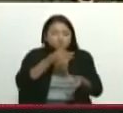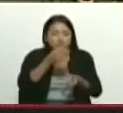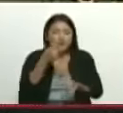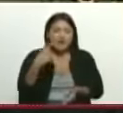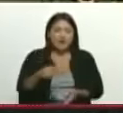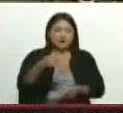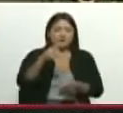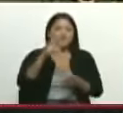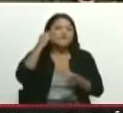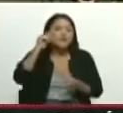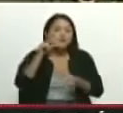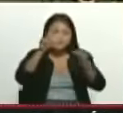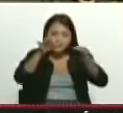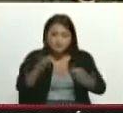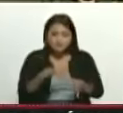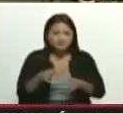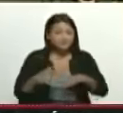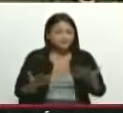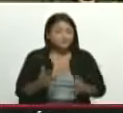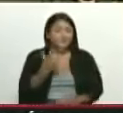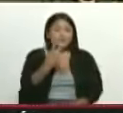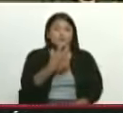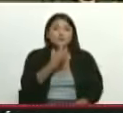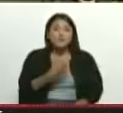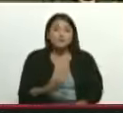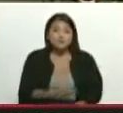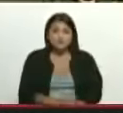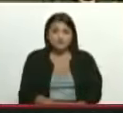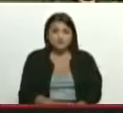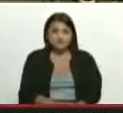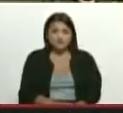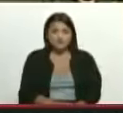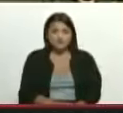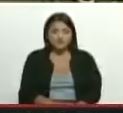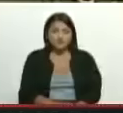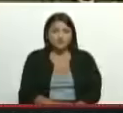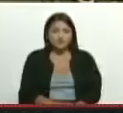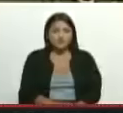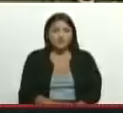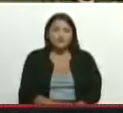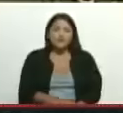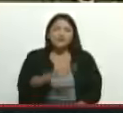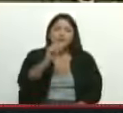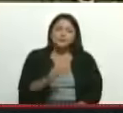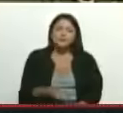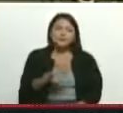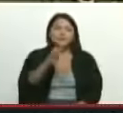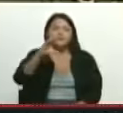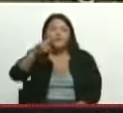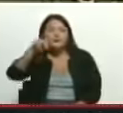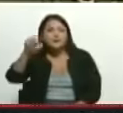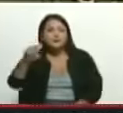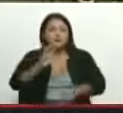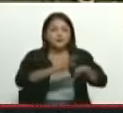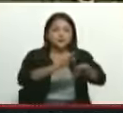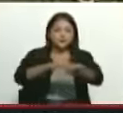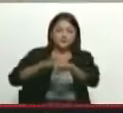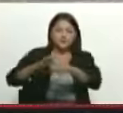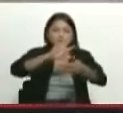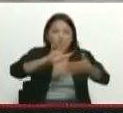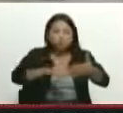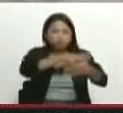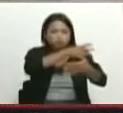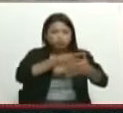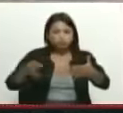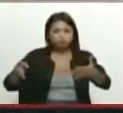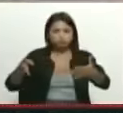para el referéndum consultivo el próximo 3 de diciembre. Ya también el Consejo Nacional Electoral ha anunciado el cronograma